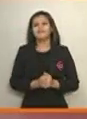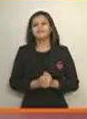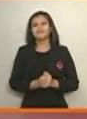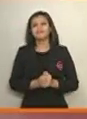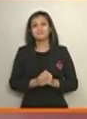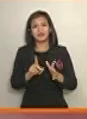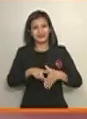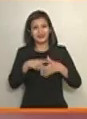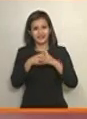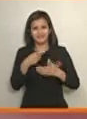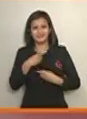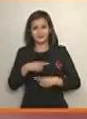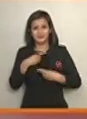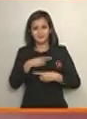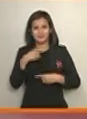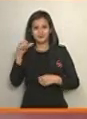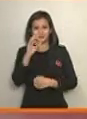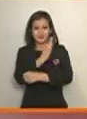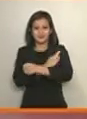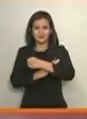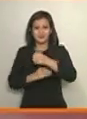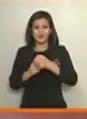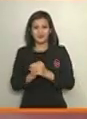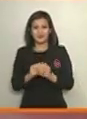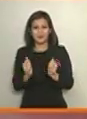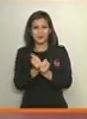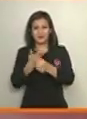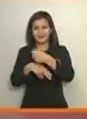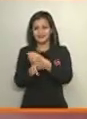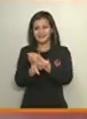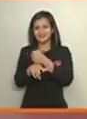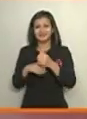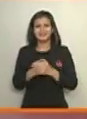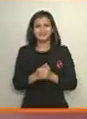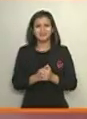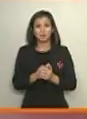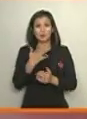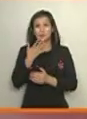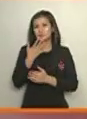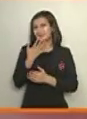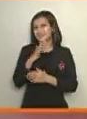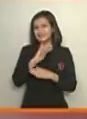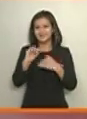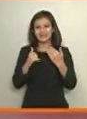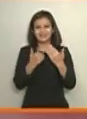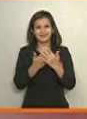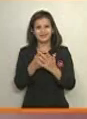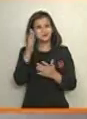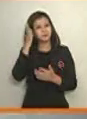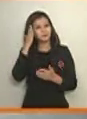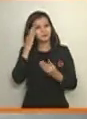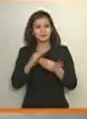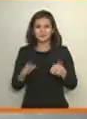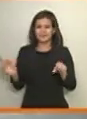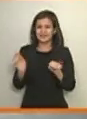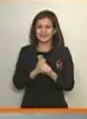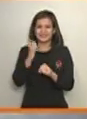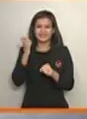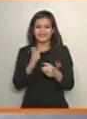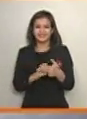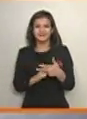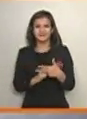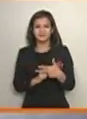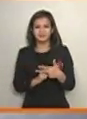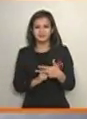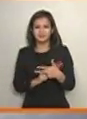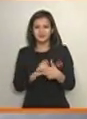sorteos. Iniciamos la diversión de esta linda tarde pegando y ganando con Pega 3. Así que les deseo mucha suerte. Conoceremos el primer número